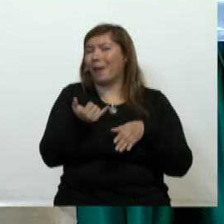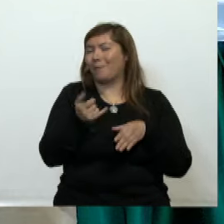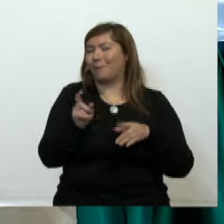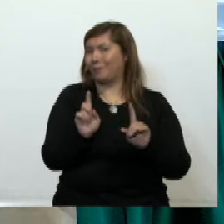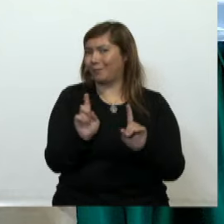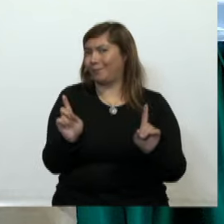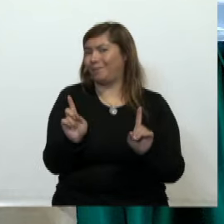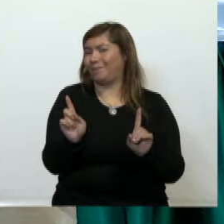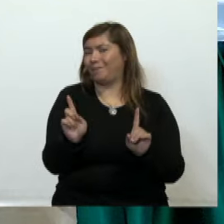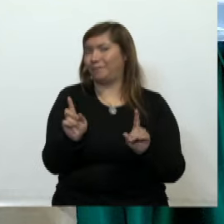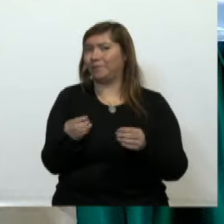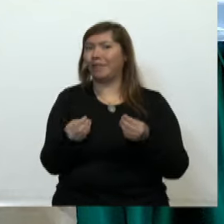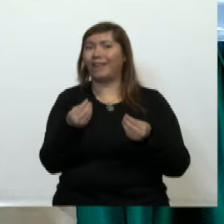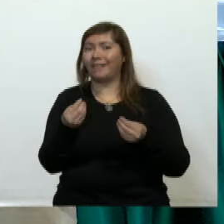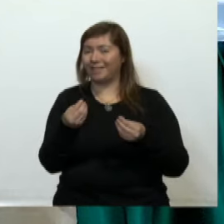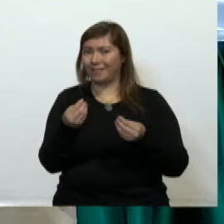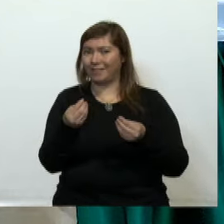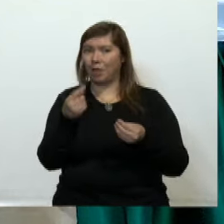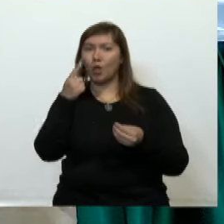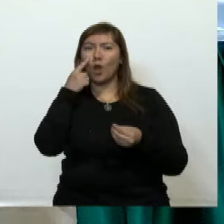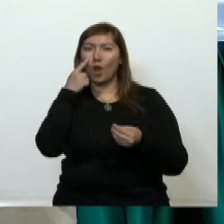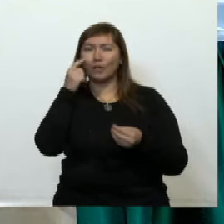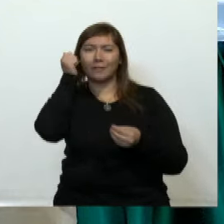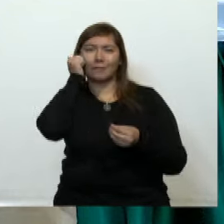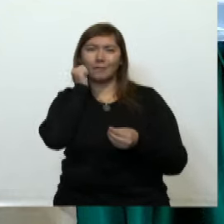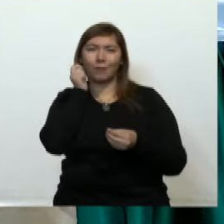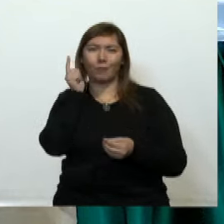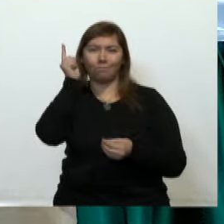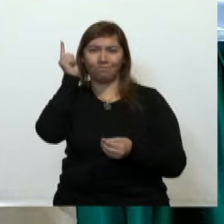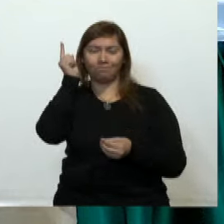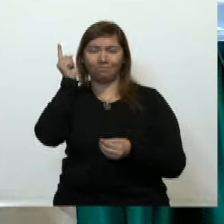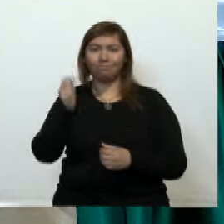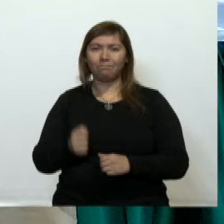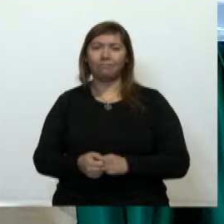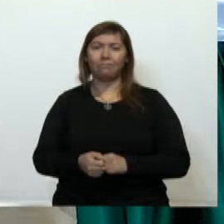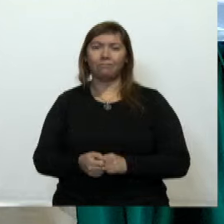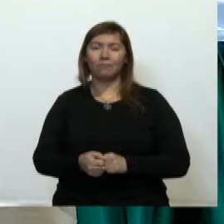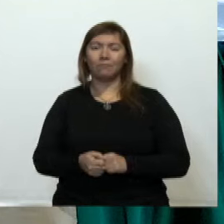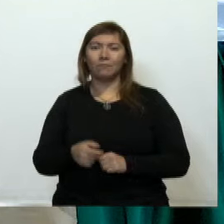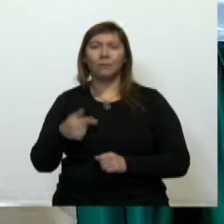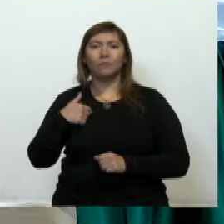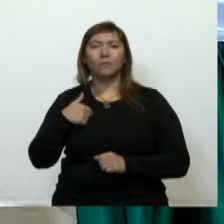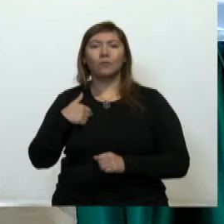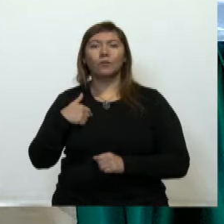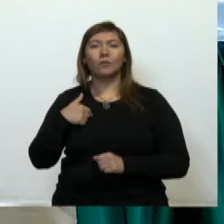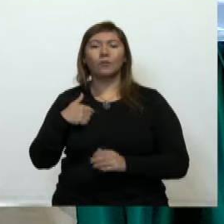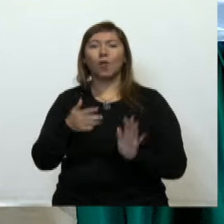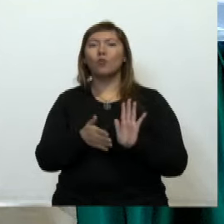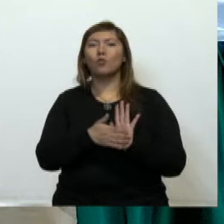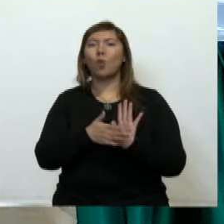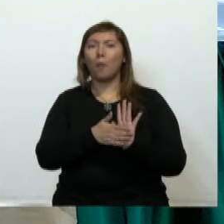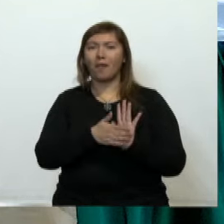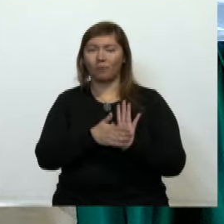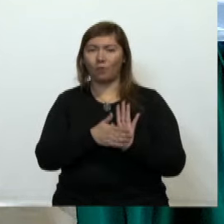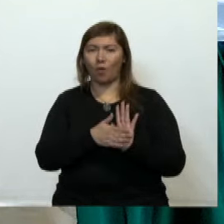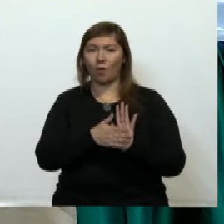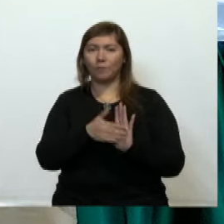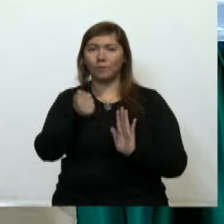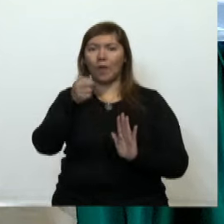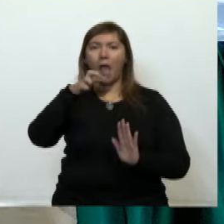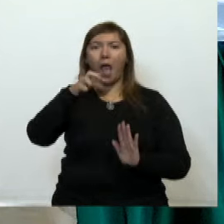es haber conocido al Señor. Por eso, tomando el documento de Aparecida, un documento que escribieron